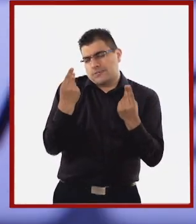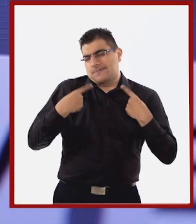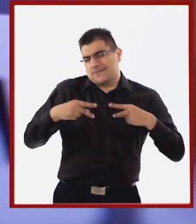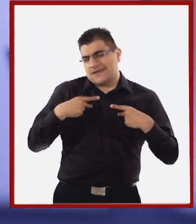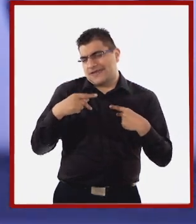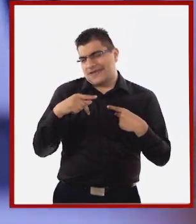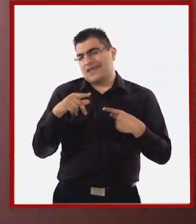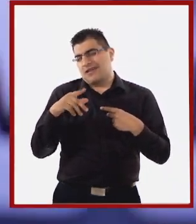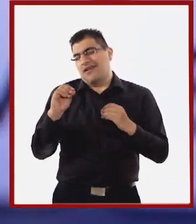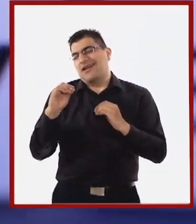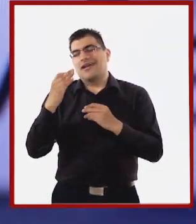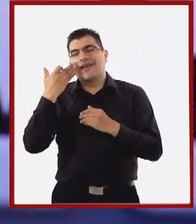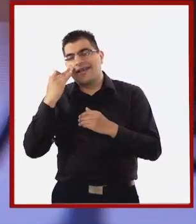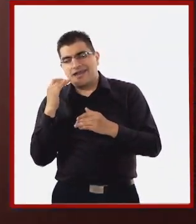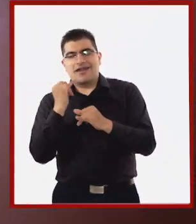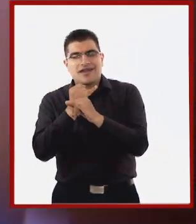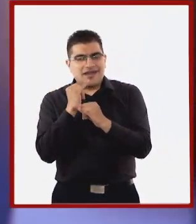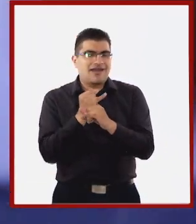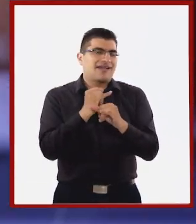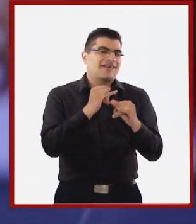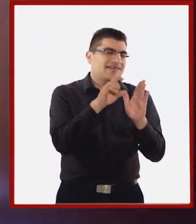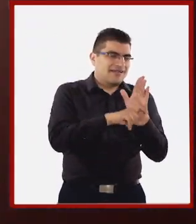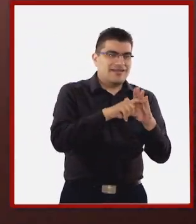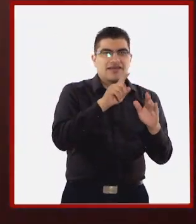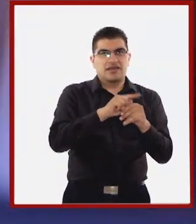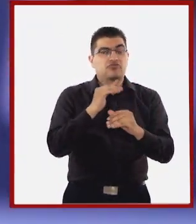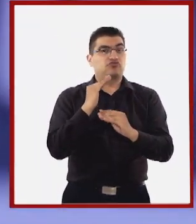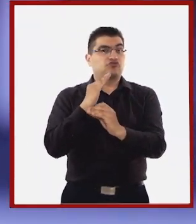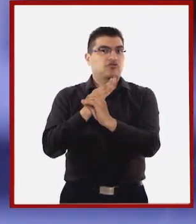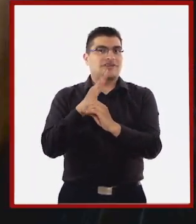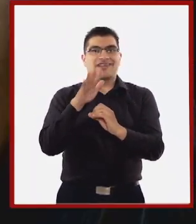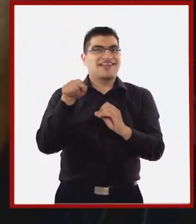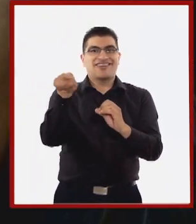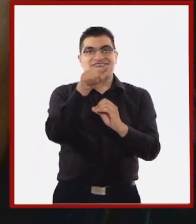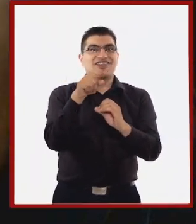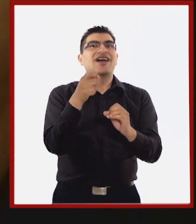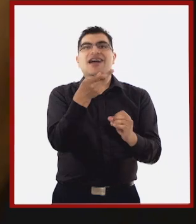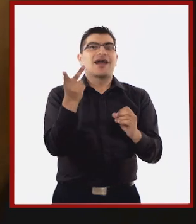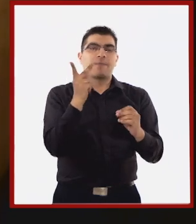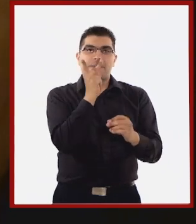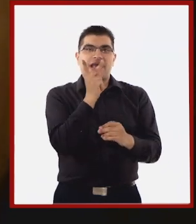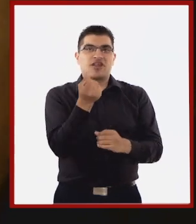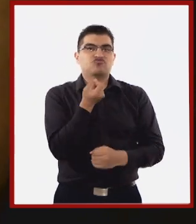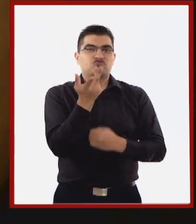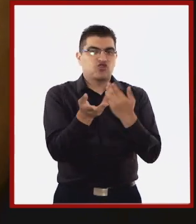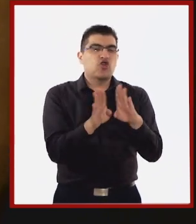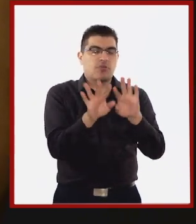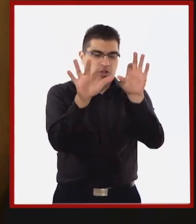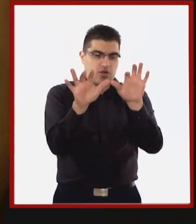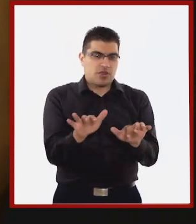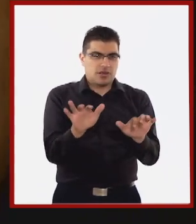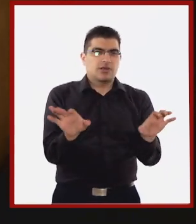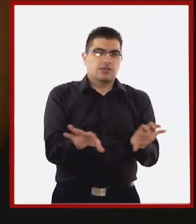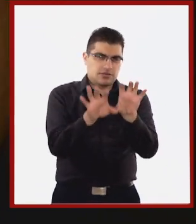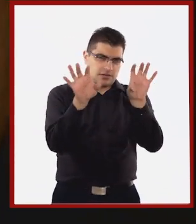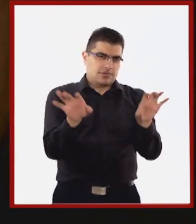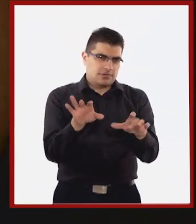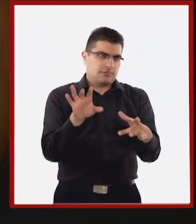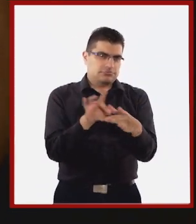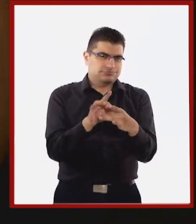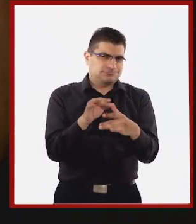el uso de la palabra por razones que tienen que ver con la tendencia, ¿no? O con la inmediatez de la comunicación. Pero hay